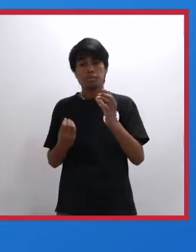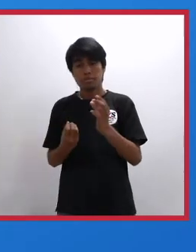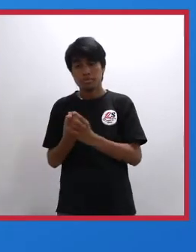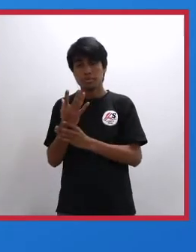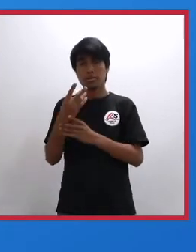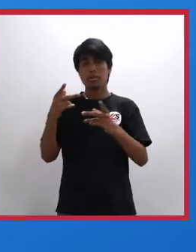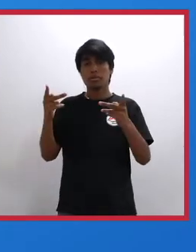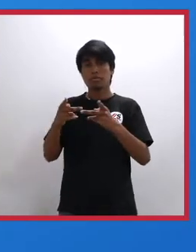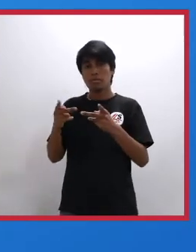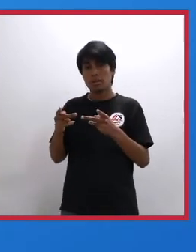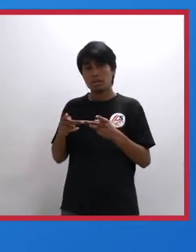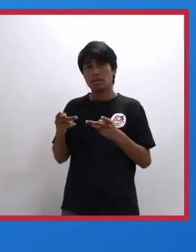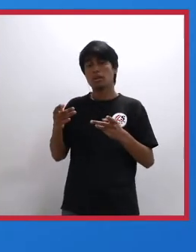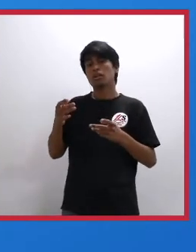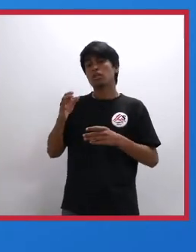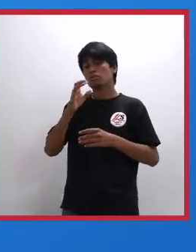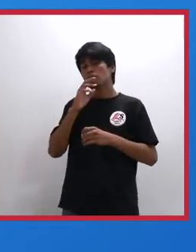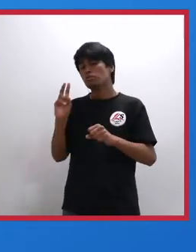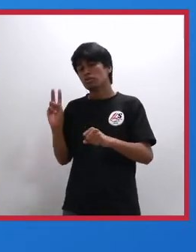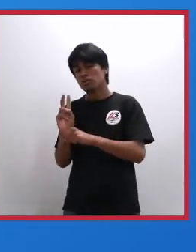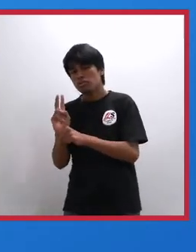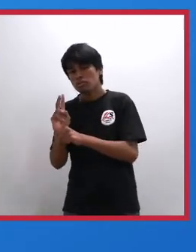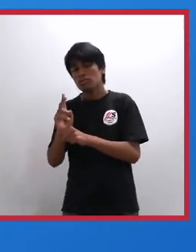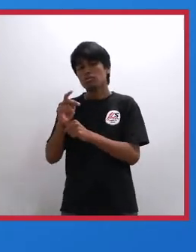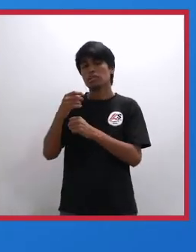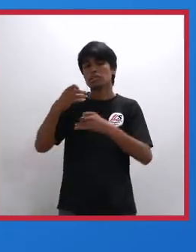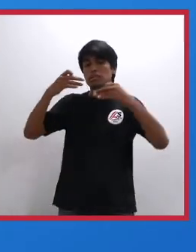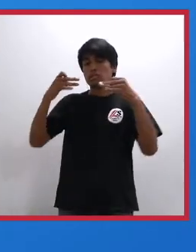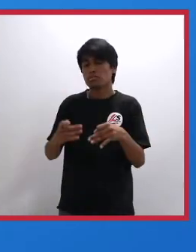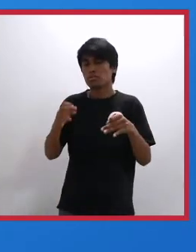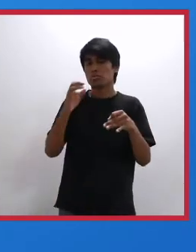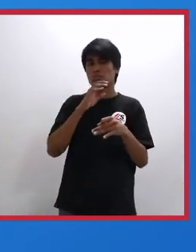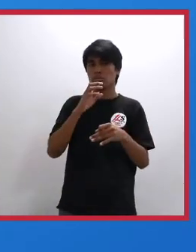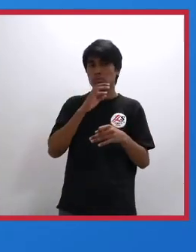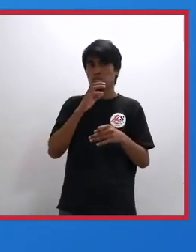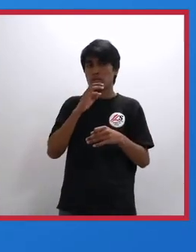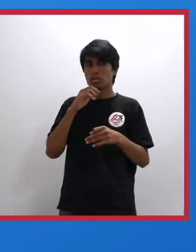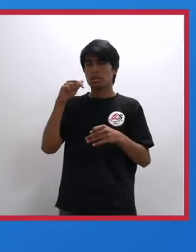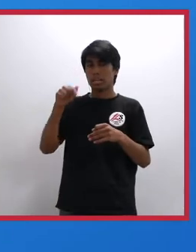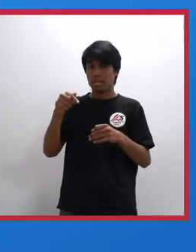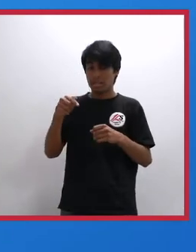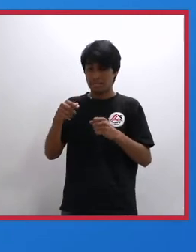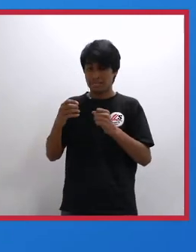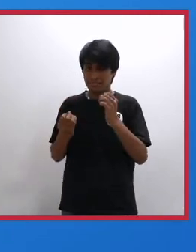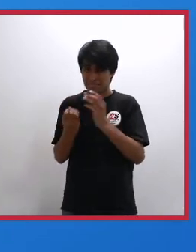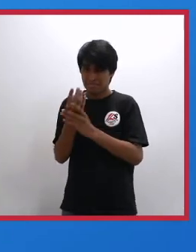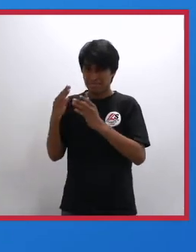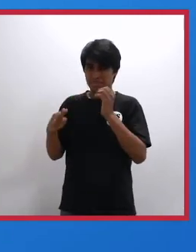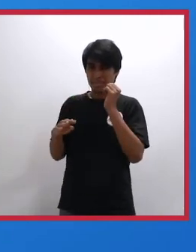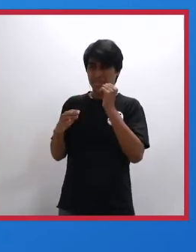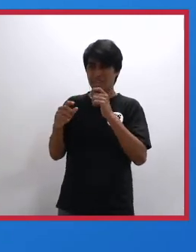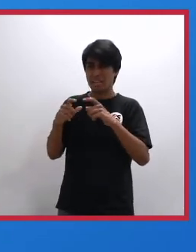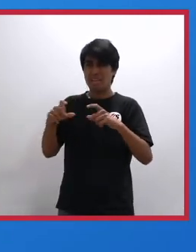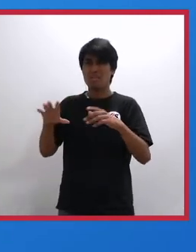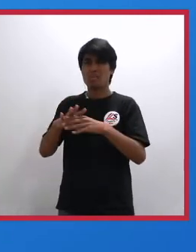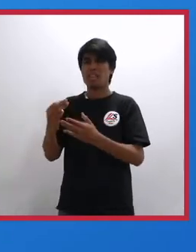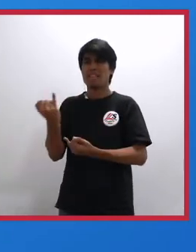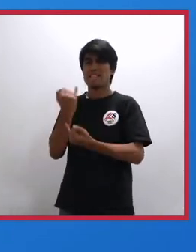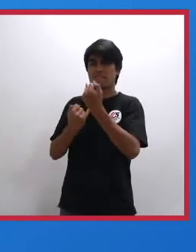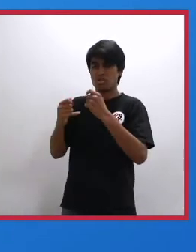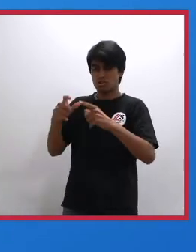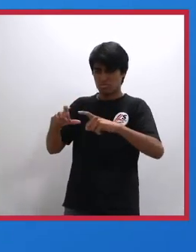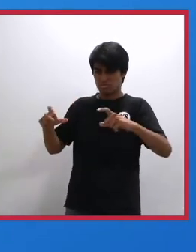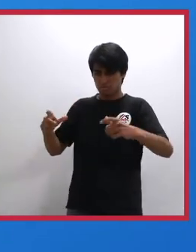del plan de seguridad y plan de ejecución segura. En base a los informes que recibimos,